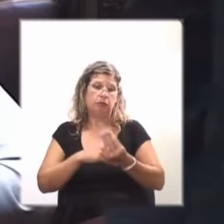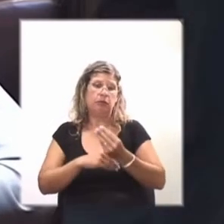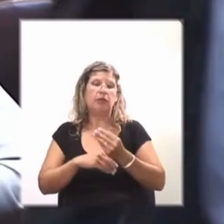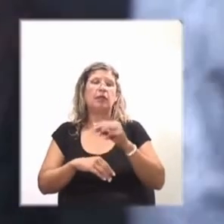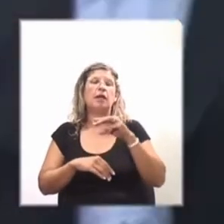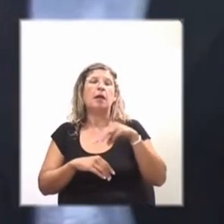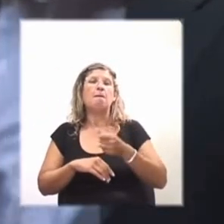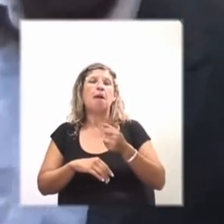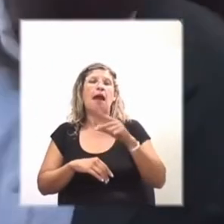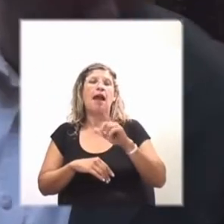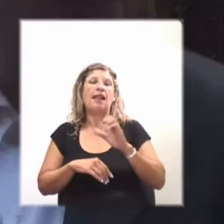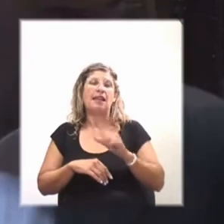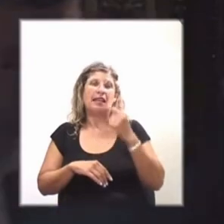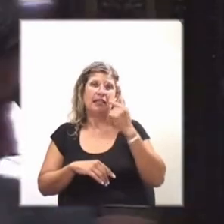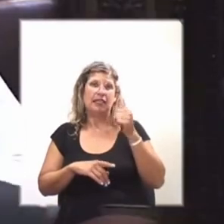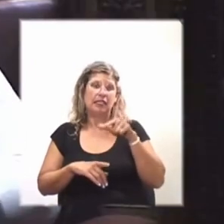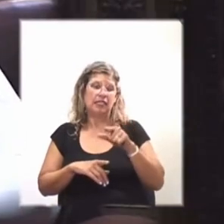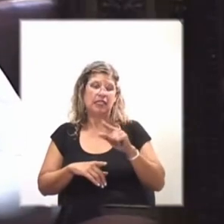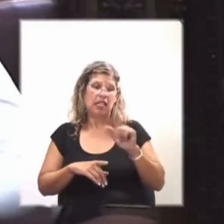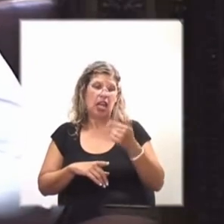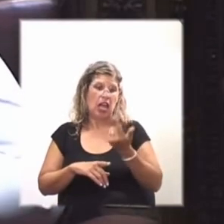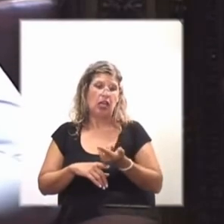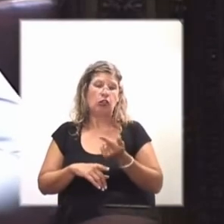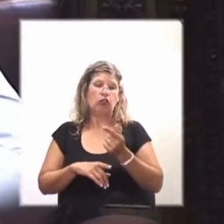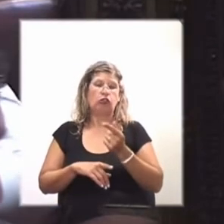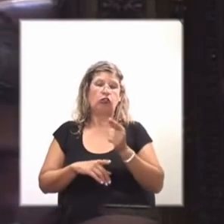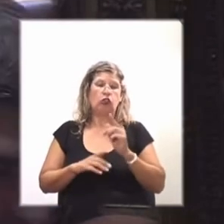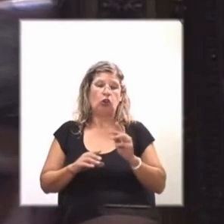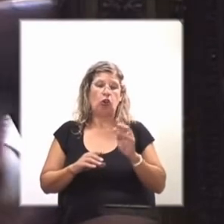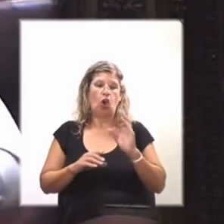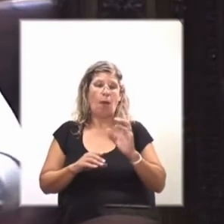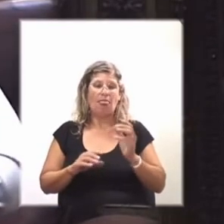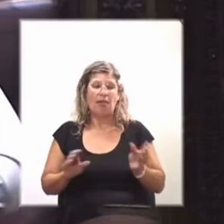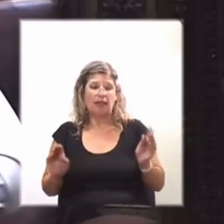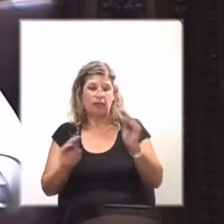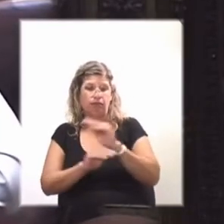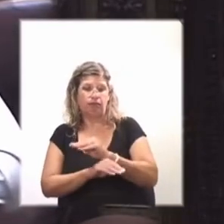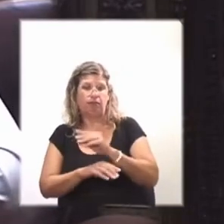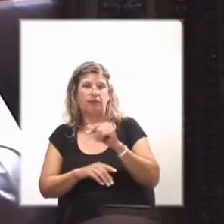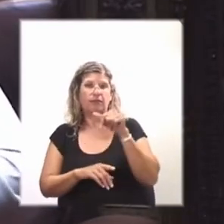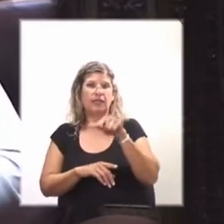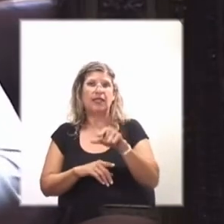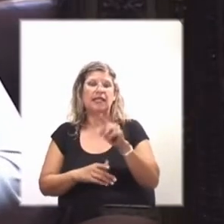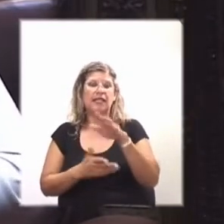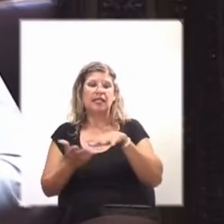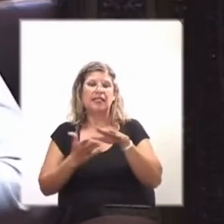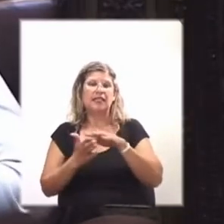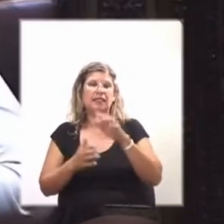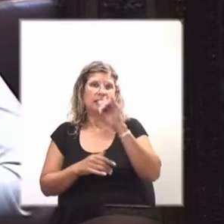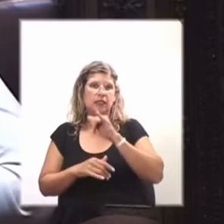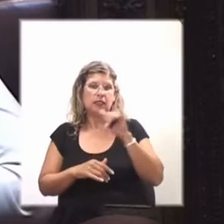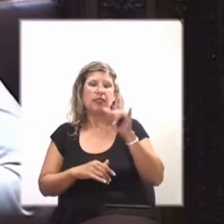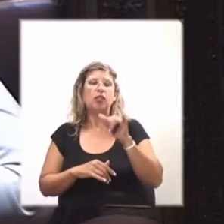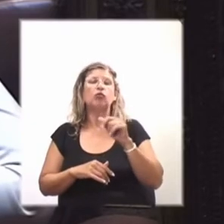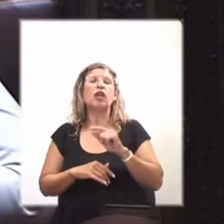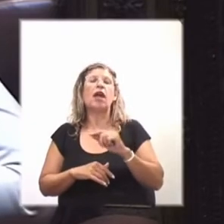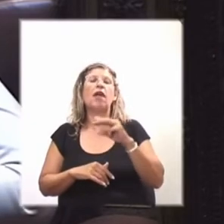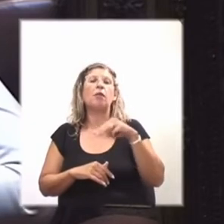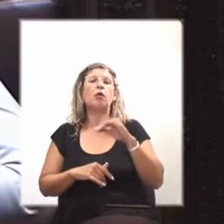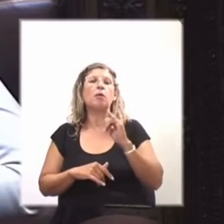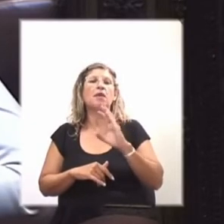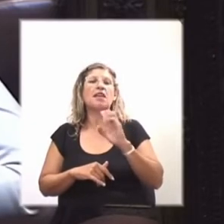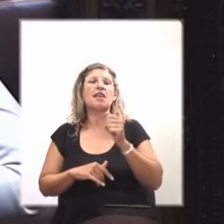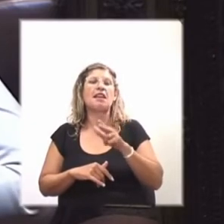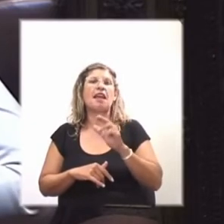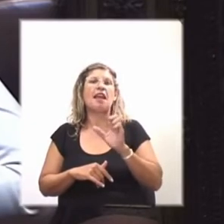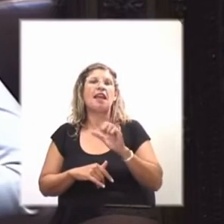el comandante Gravina fue sustituido por el general César Martínez. La situación es denunciada por Selmar Michelini en un artículo